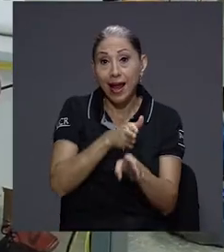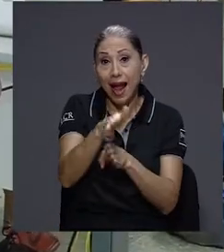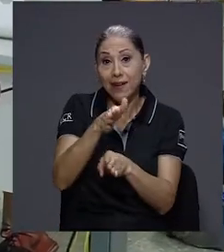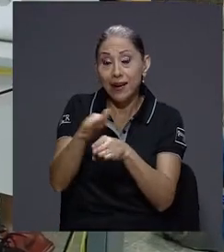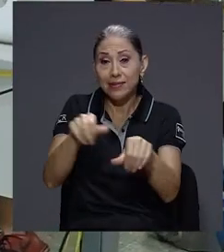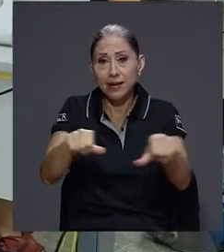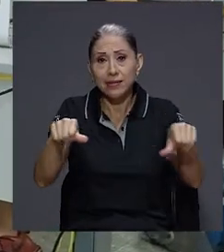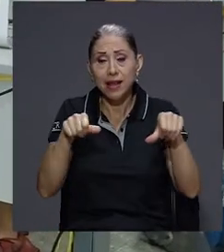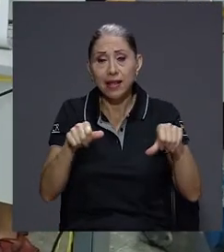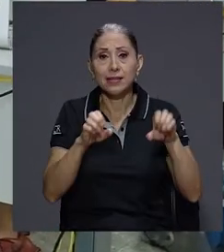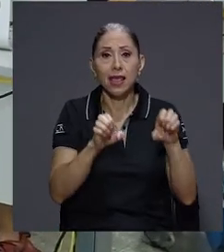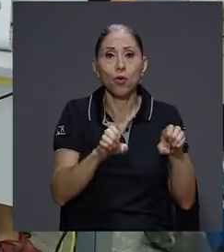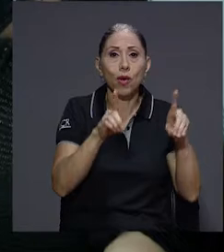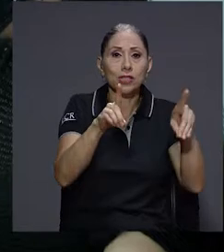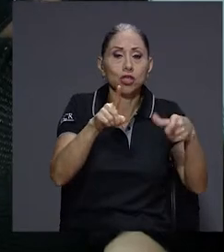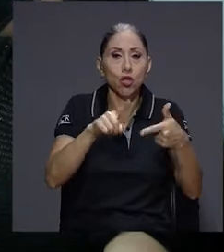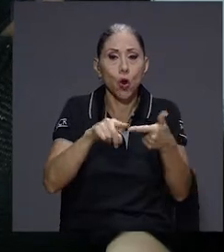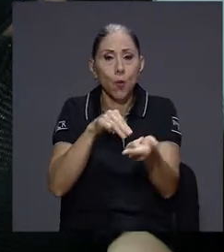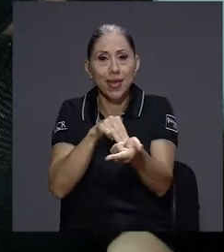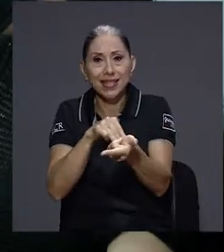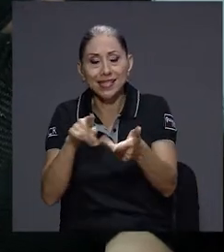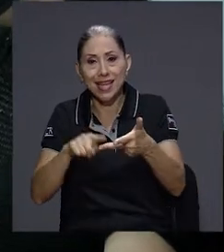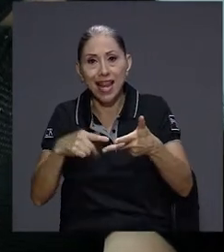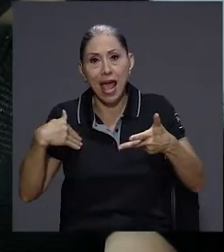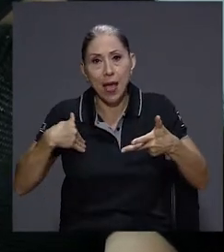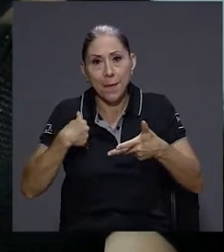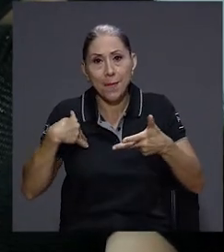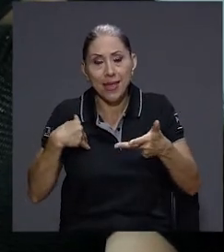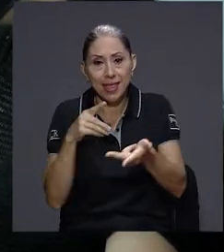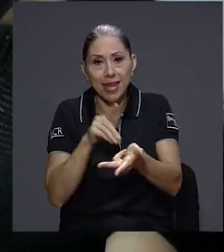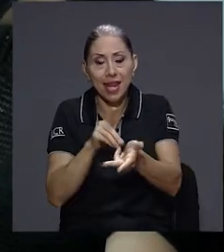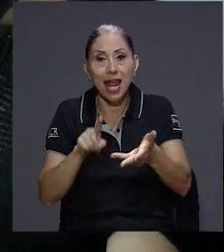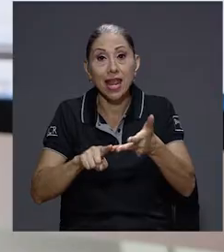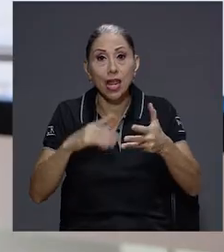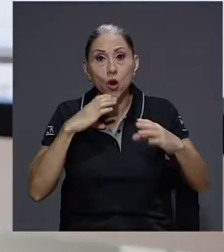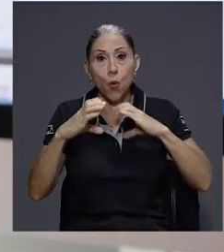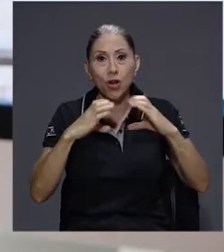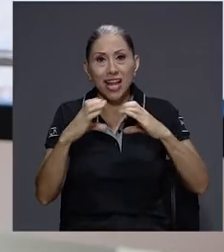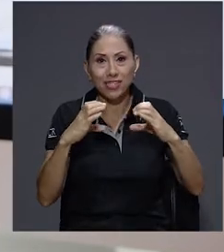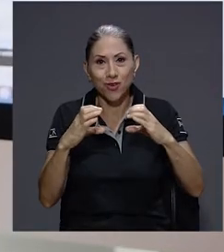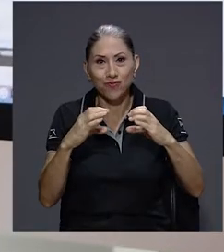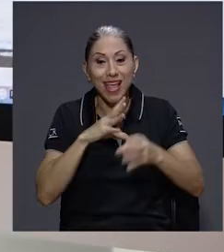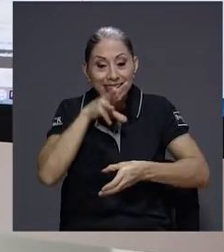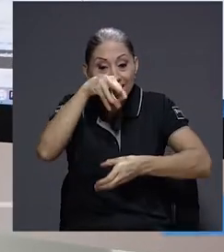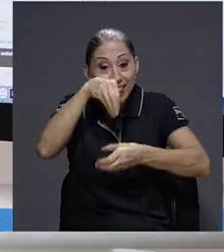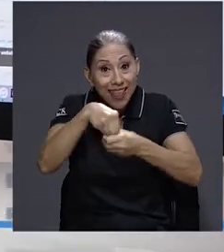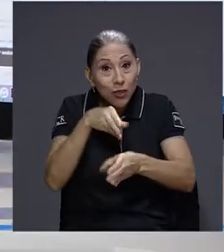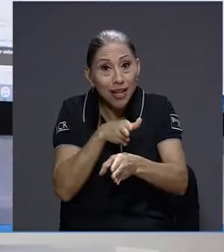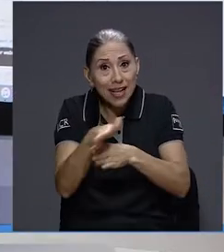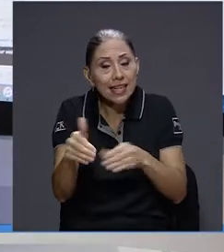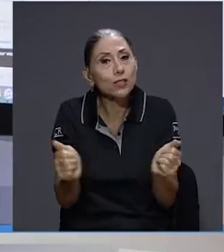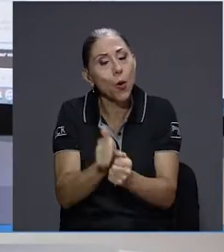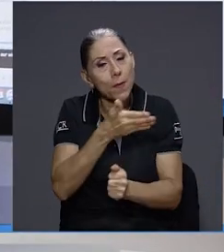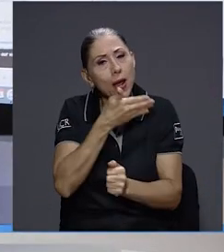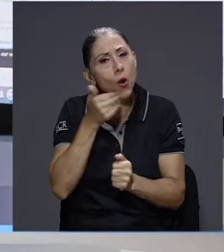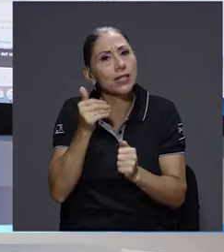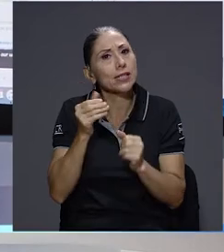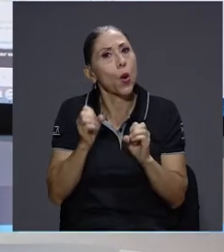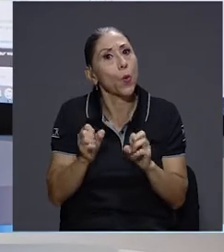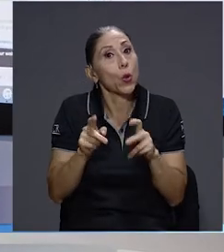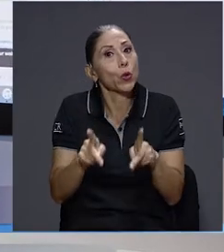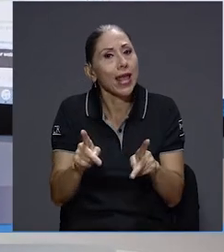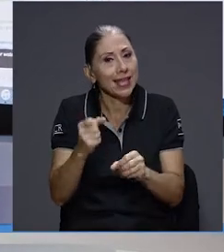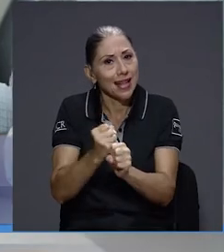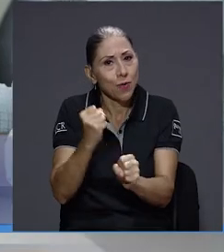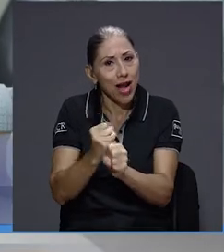Carreras en las áreas de educación, medicina, veterinaria y comunicación se ubican entre aquellas con mejores perspectivas laborales para